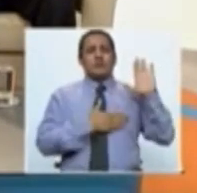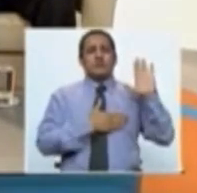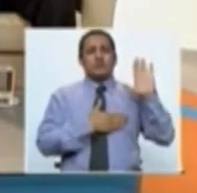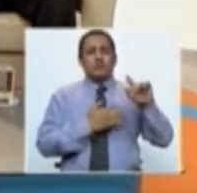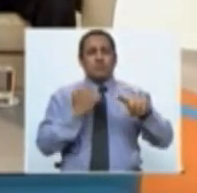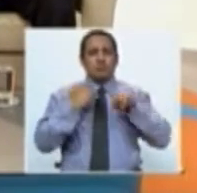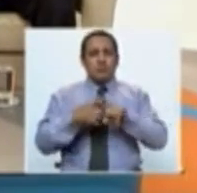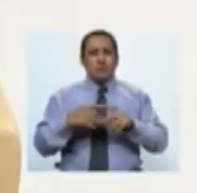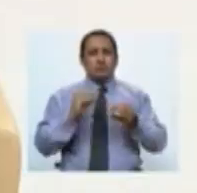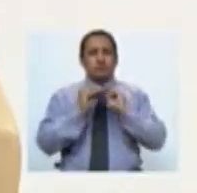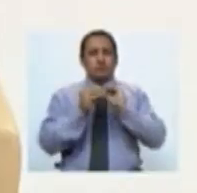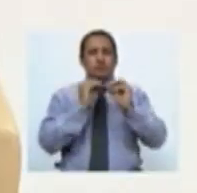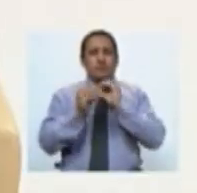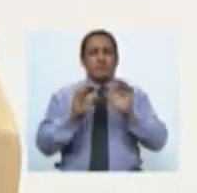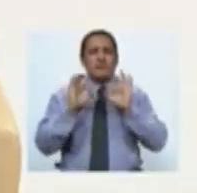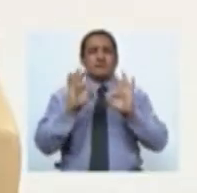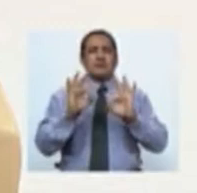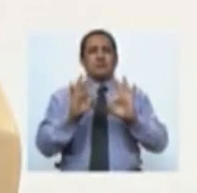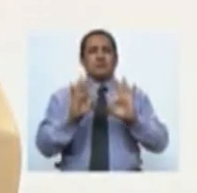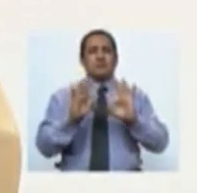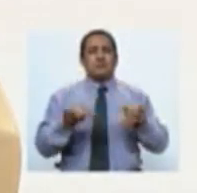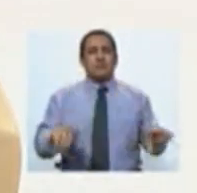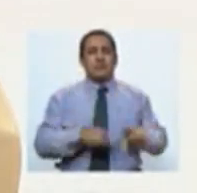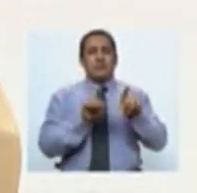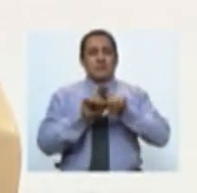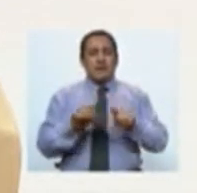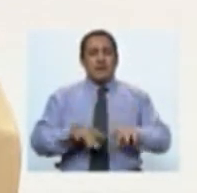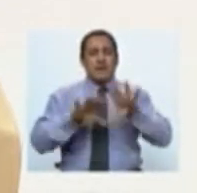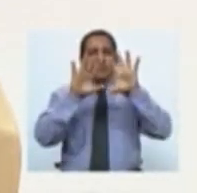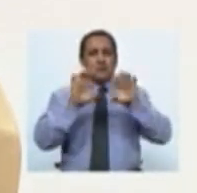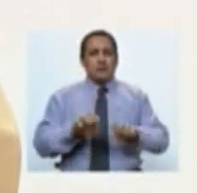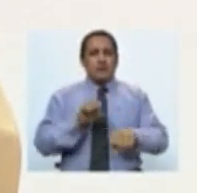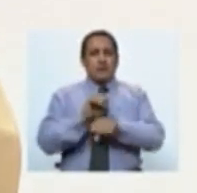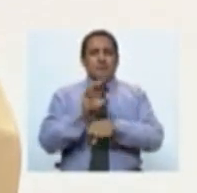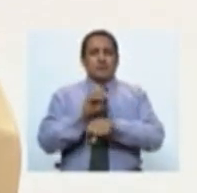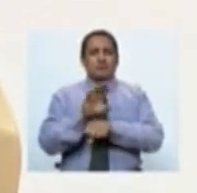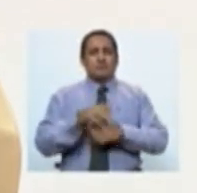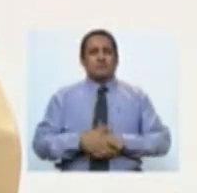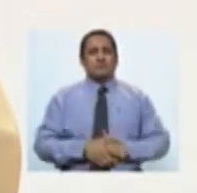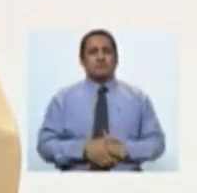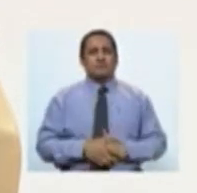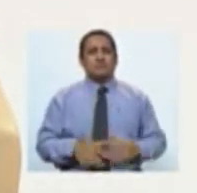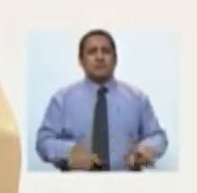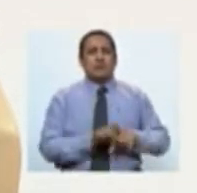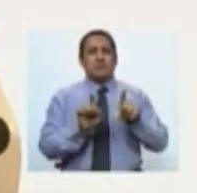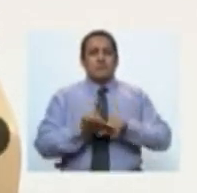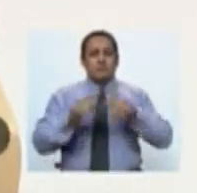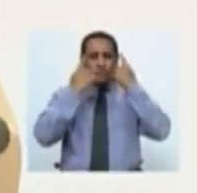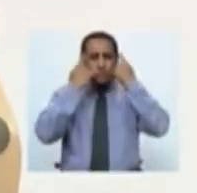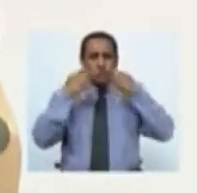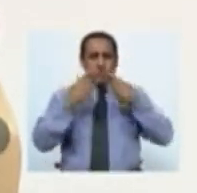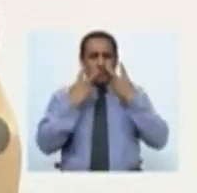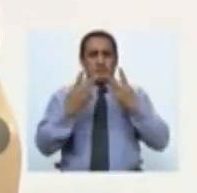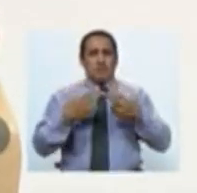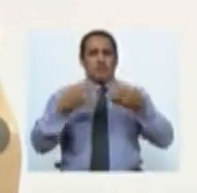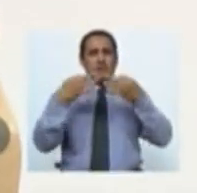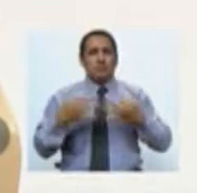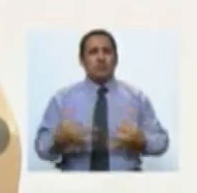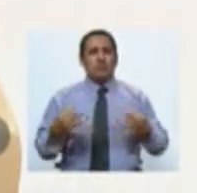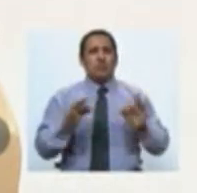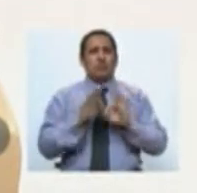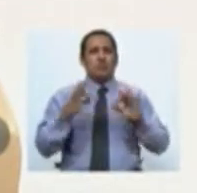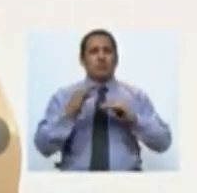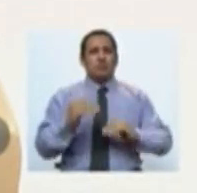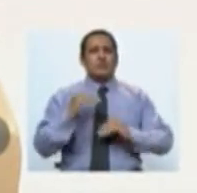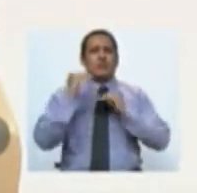compromiso por el perfeccionamiento y la evaluación y capacitación. Entonces, desde un marco conceptual